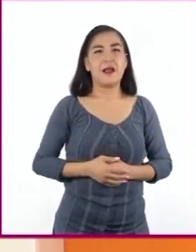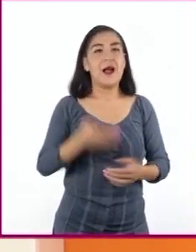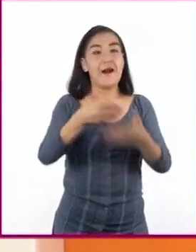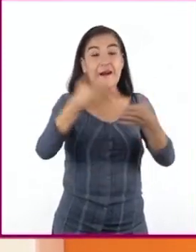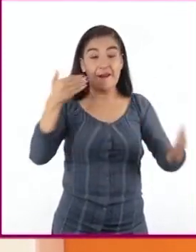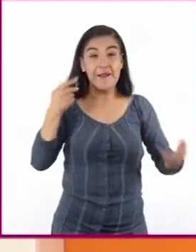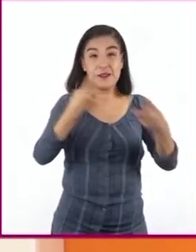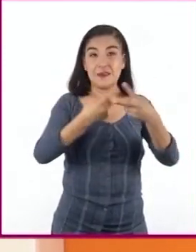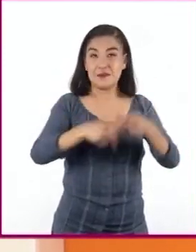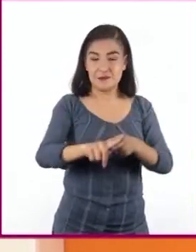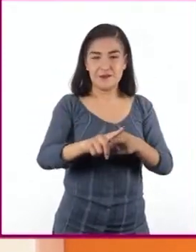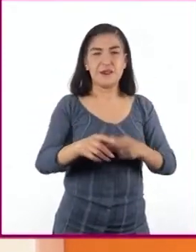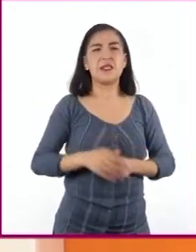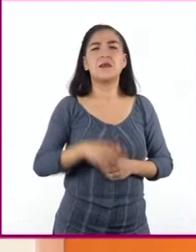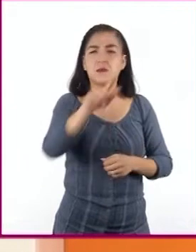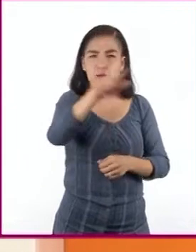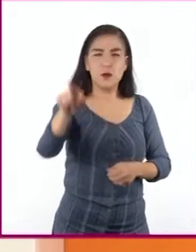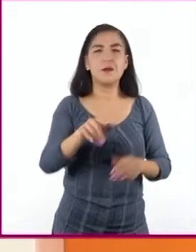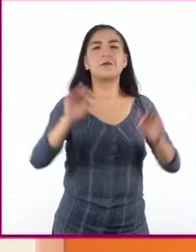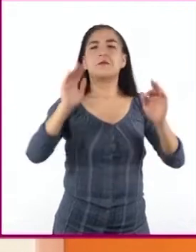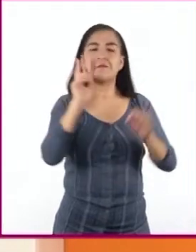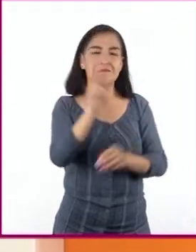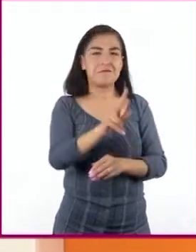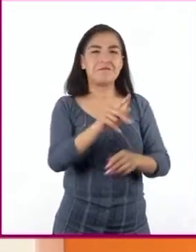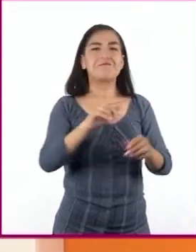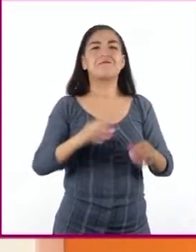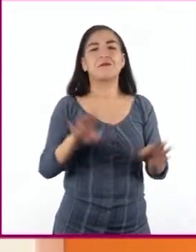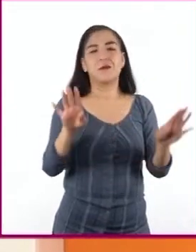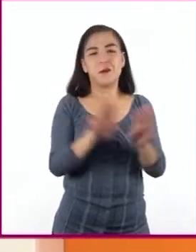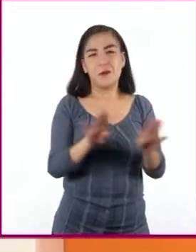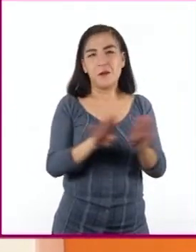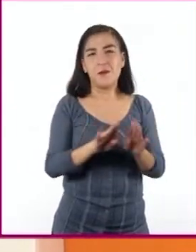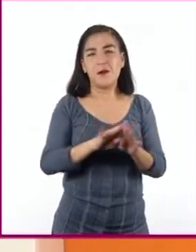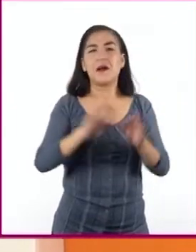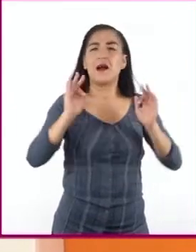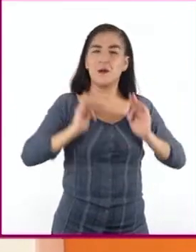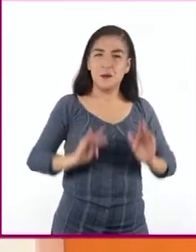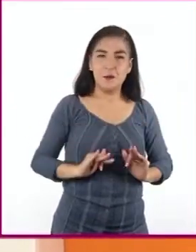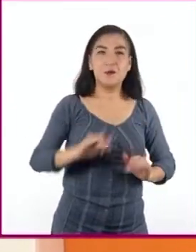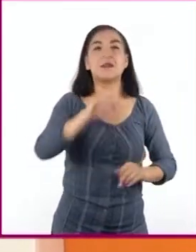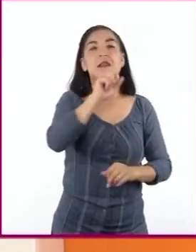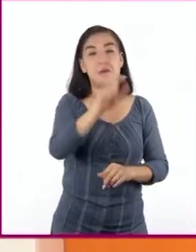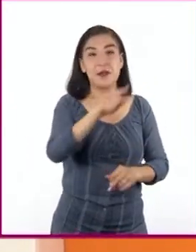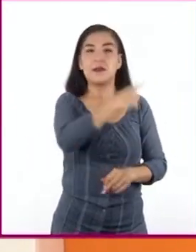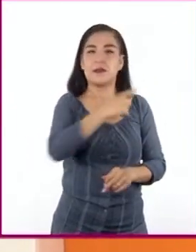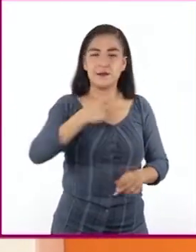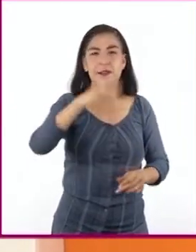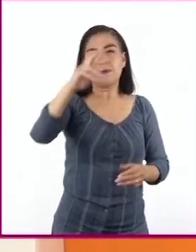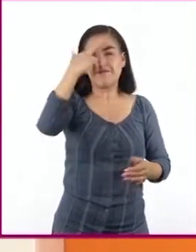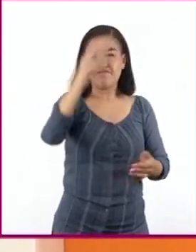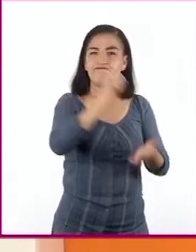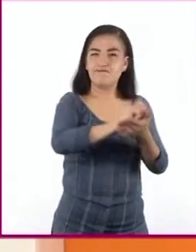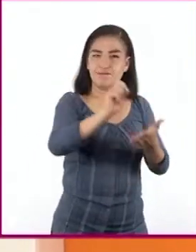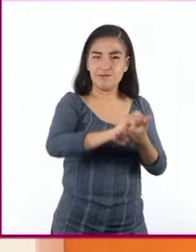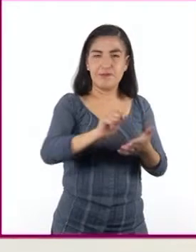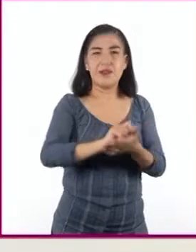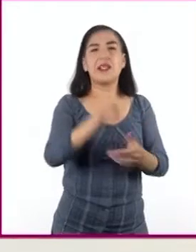inicio, pónganse cómodas y cómodos y recuerden tomar las notas que consideren